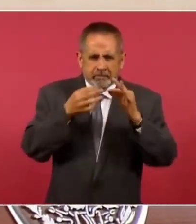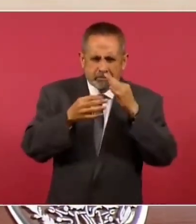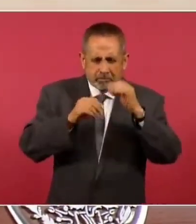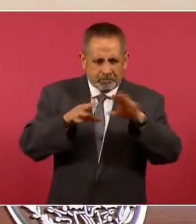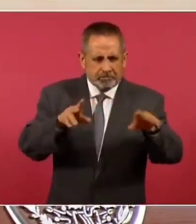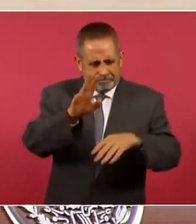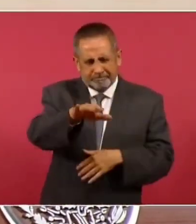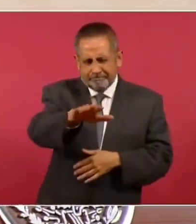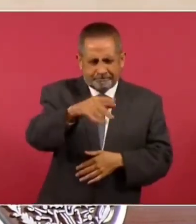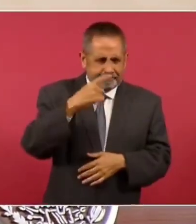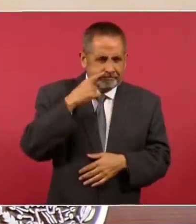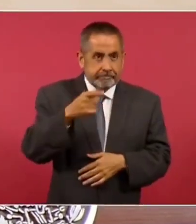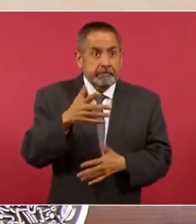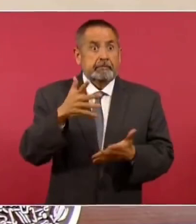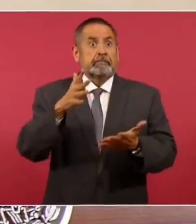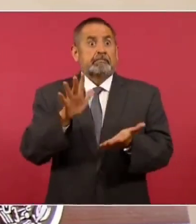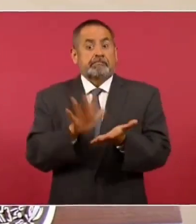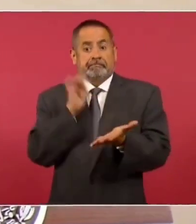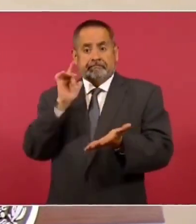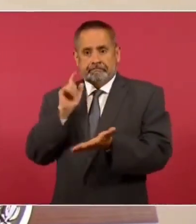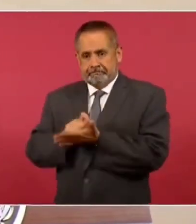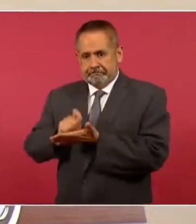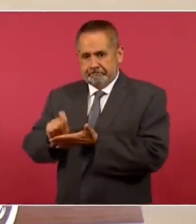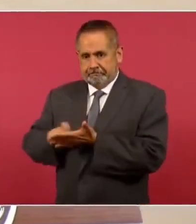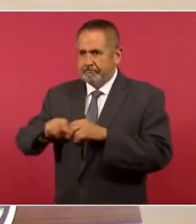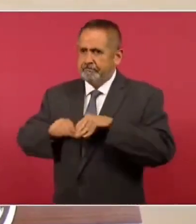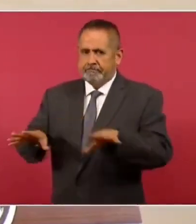nota. Ahorita les voy a dar una nota.